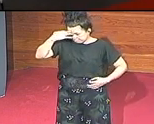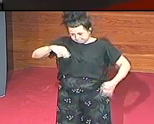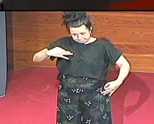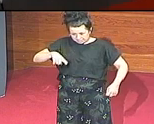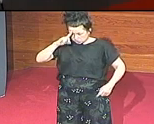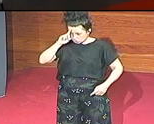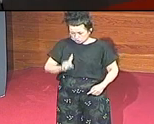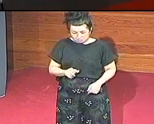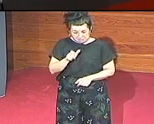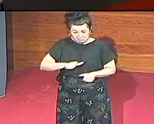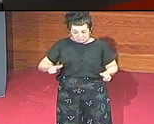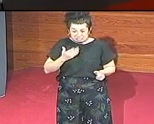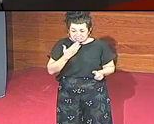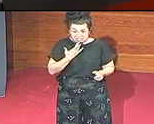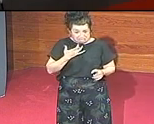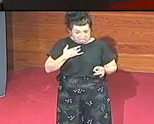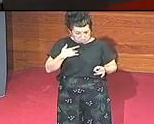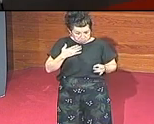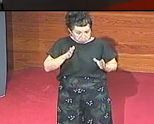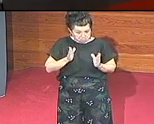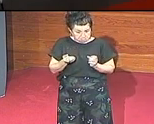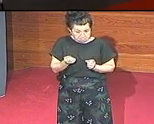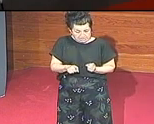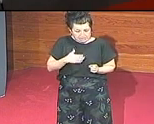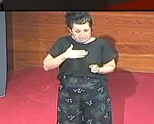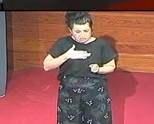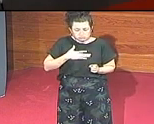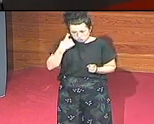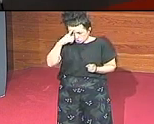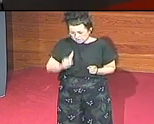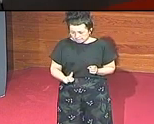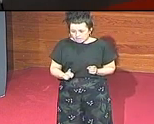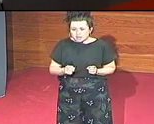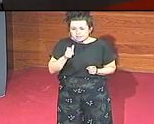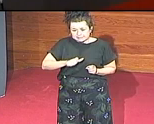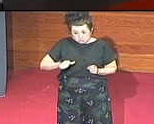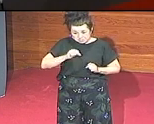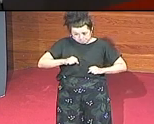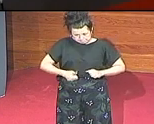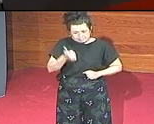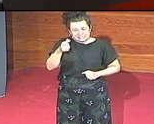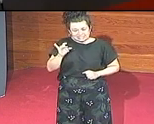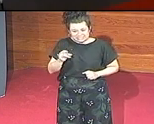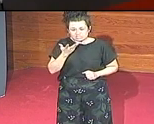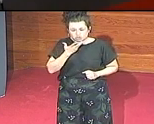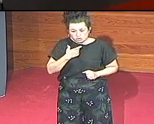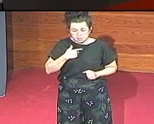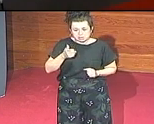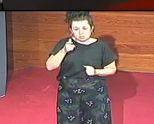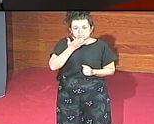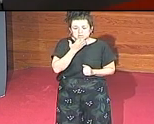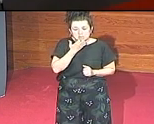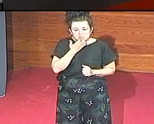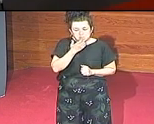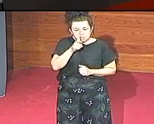edad ninguna sabía que había pasado esta gente ya más mayor sí pero gente más mayor que venía de otras ciudades por ejemplo de